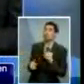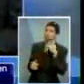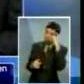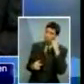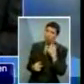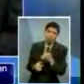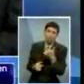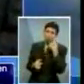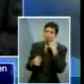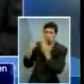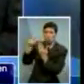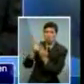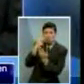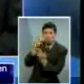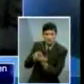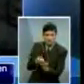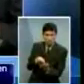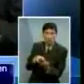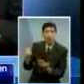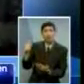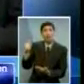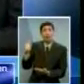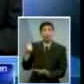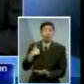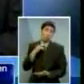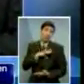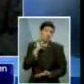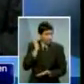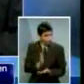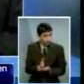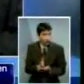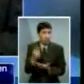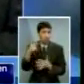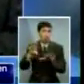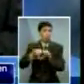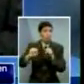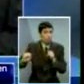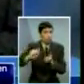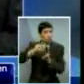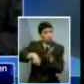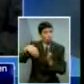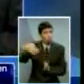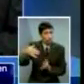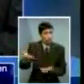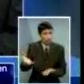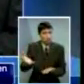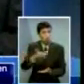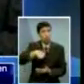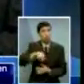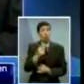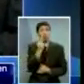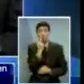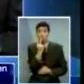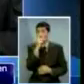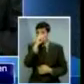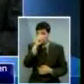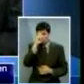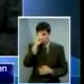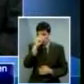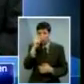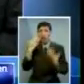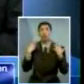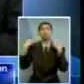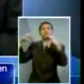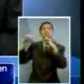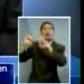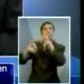otra parte, Chile tiene que cumplir sus compromisos y sus contratos. Así lo hicimos nosotros con dos hospitales que se concesionaron al